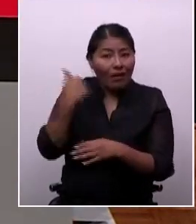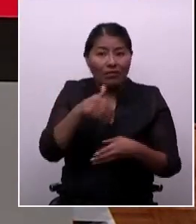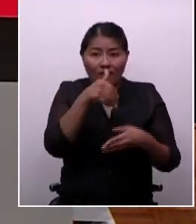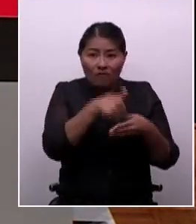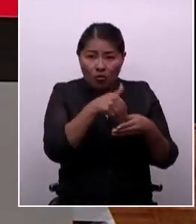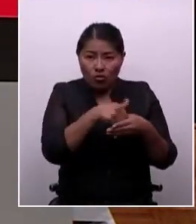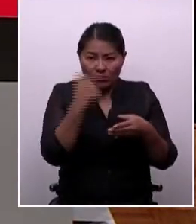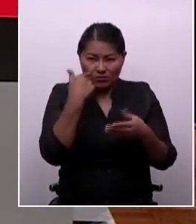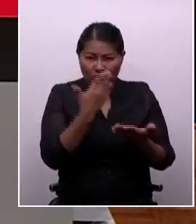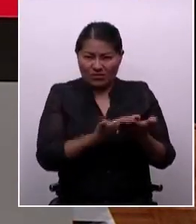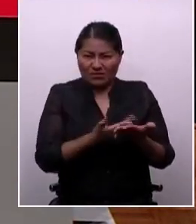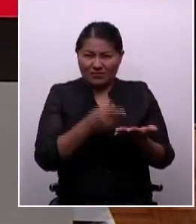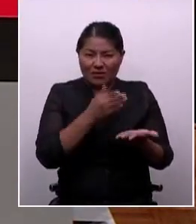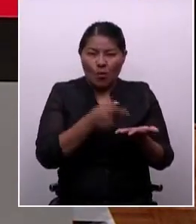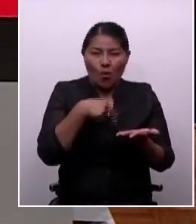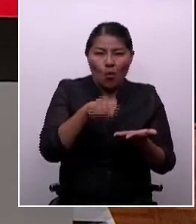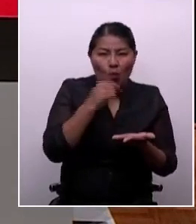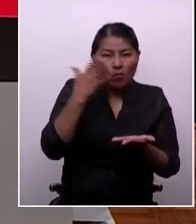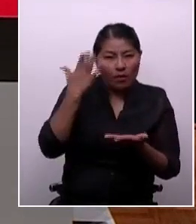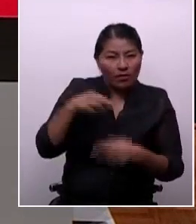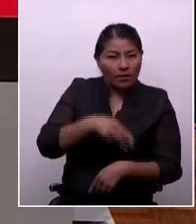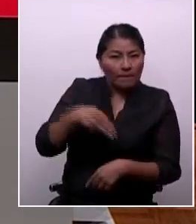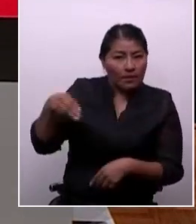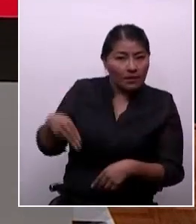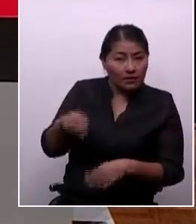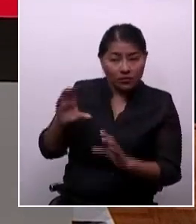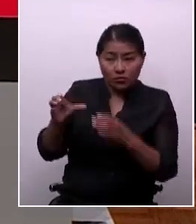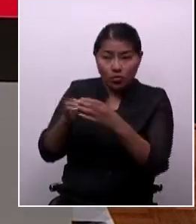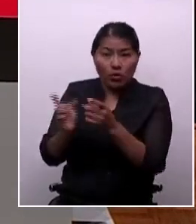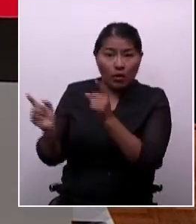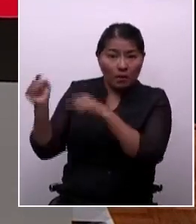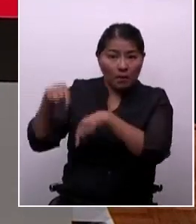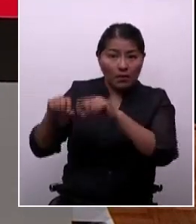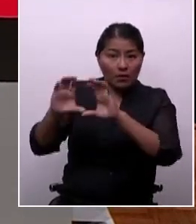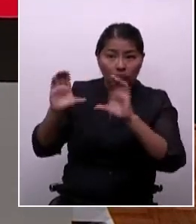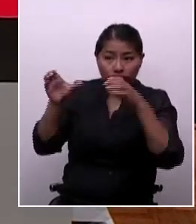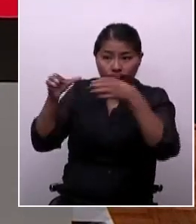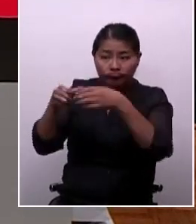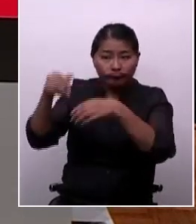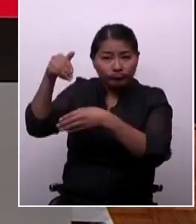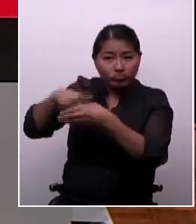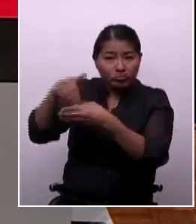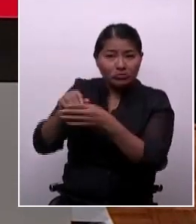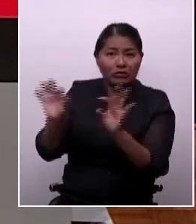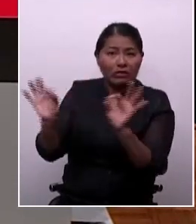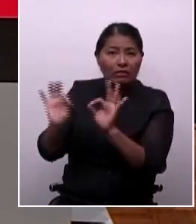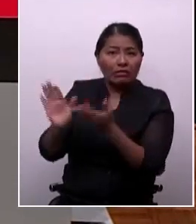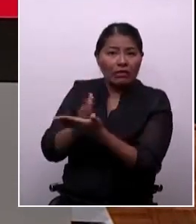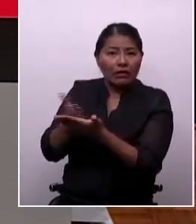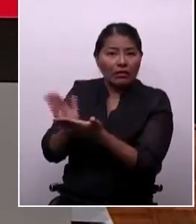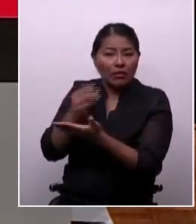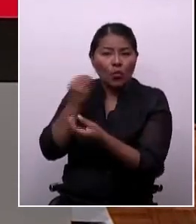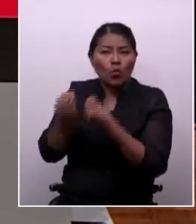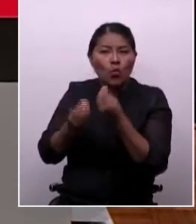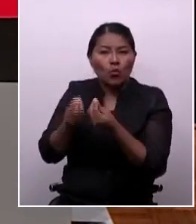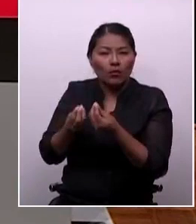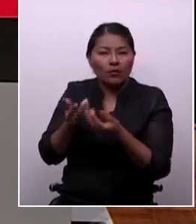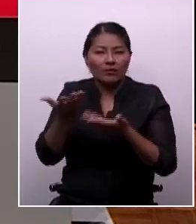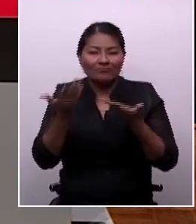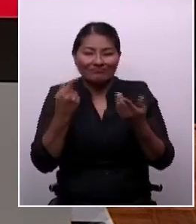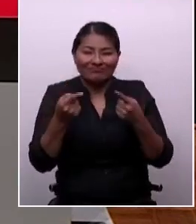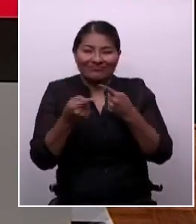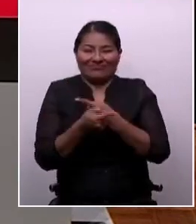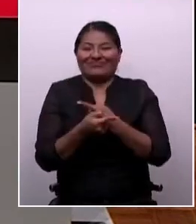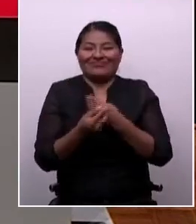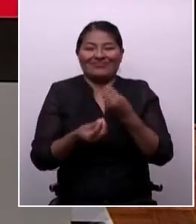ministro del interior no se presentó No votó qué Cómo podemos entender una una conducta así